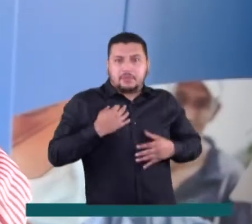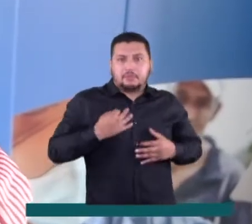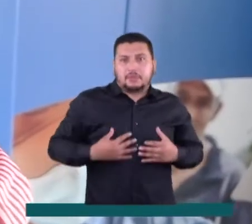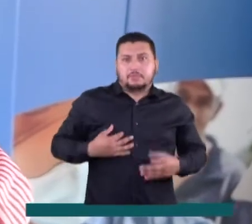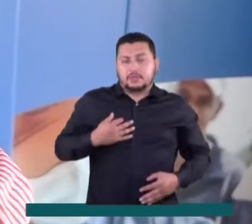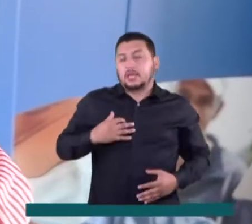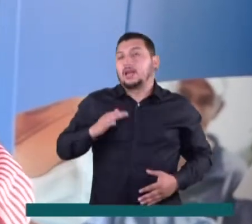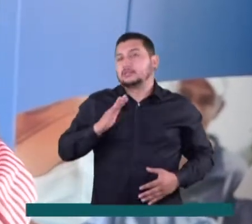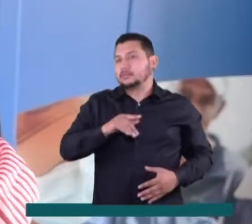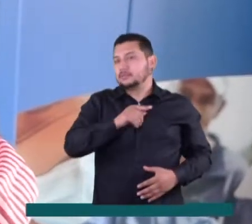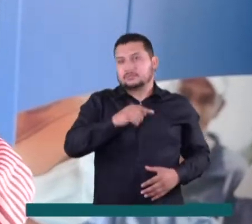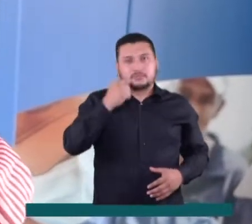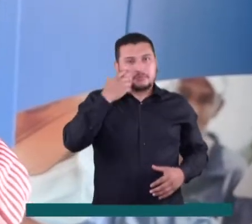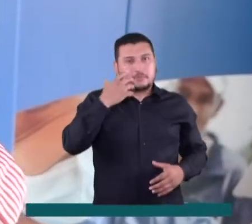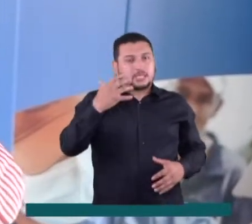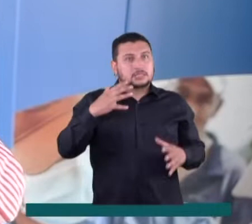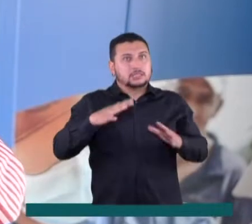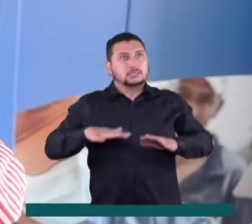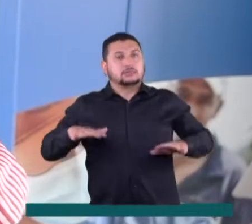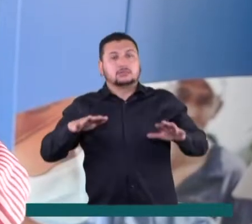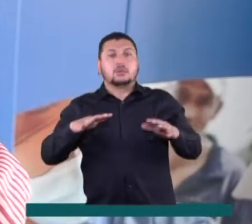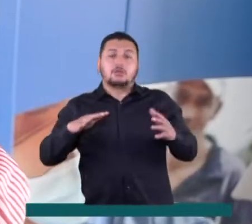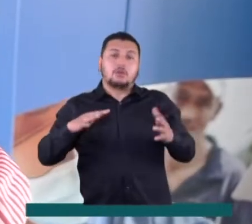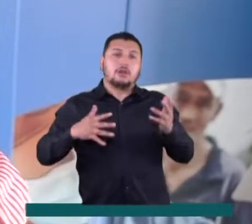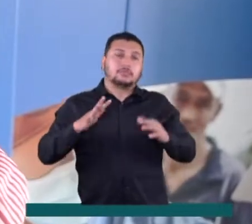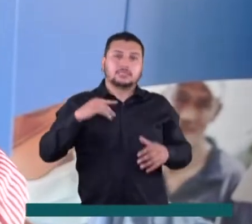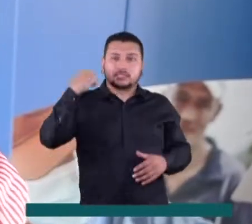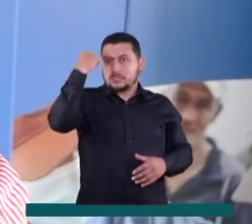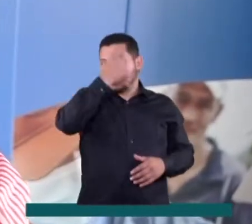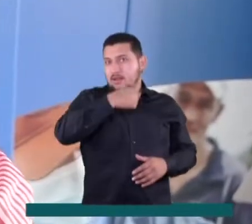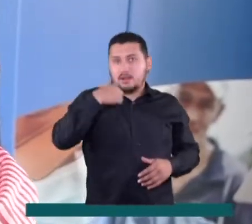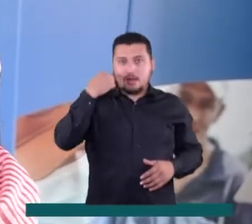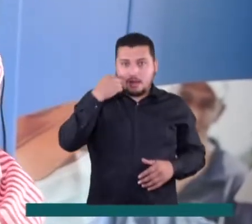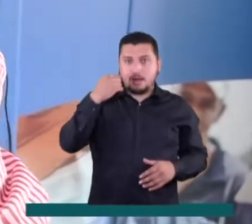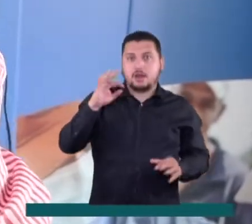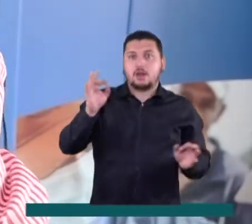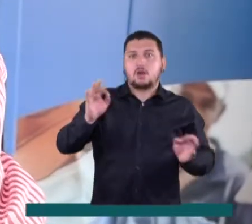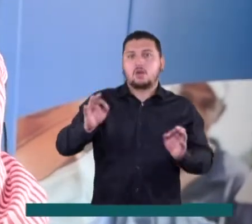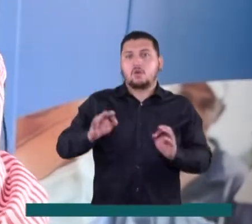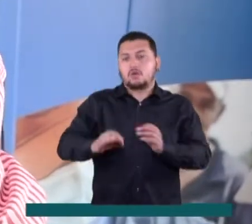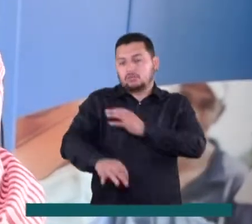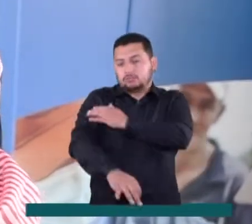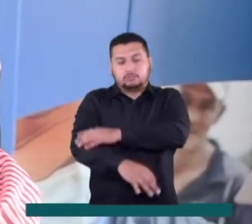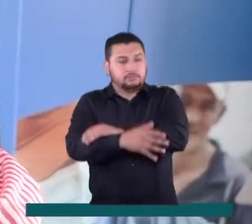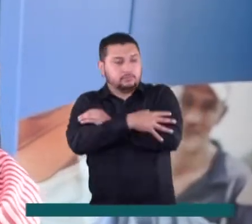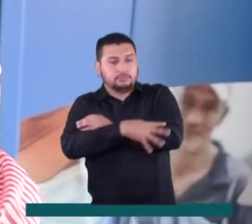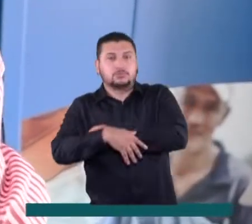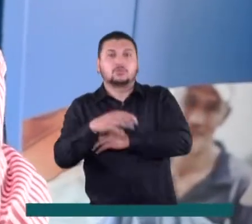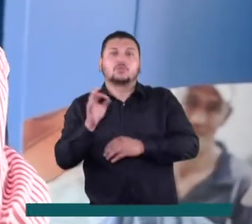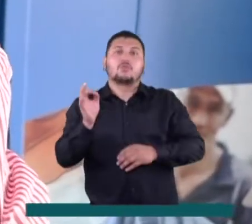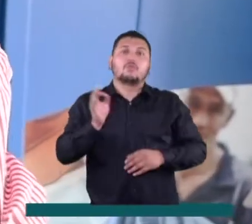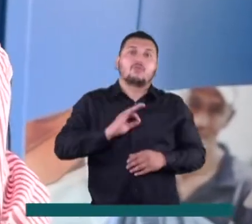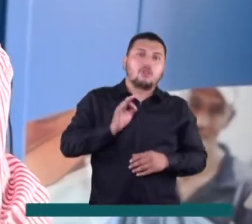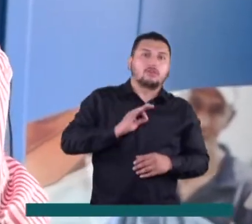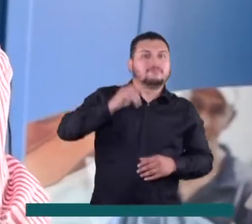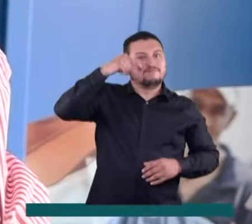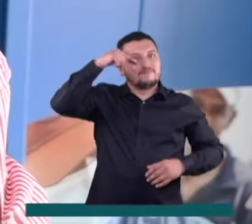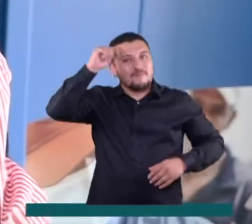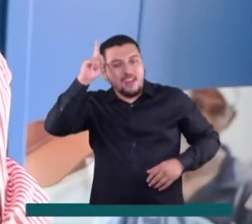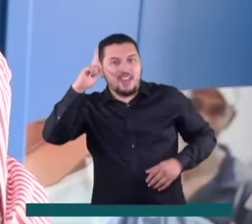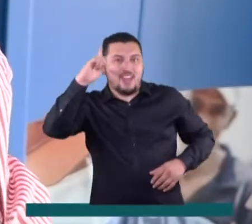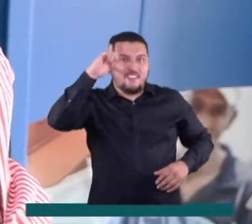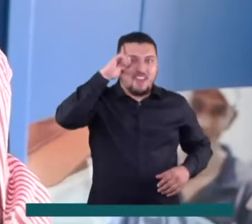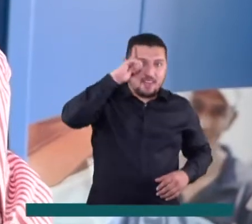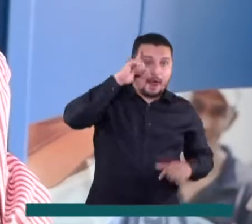Este síntoma se presenta principalmente en la cara, en las extremidades y en la zona genital. Estas lesiones arrancan como una